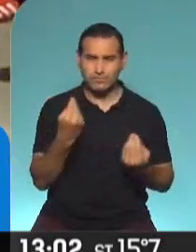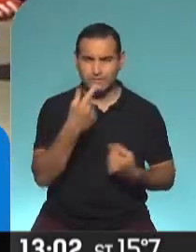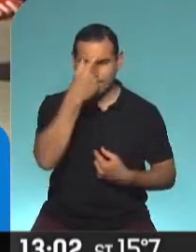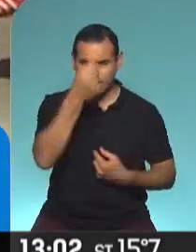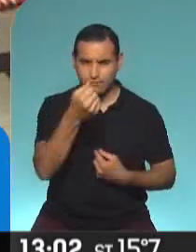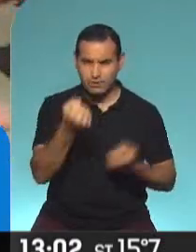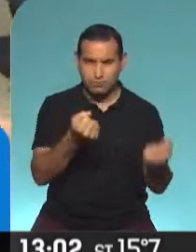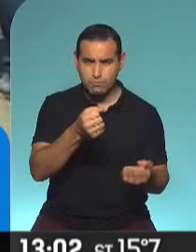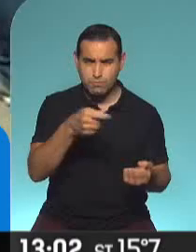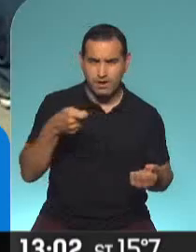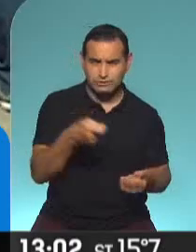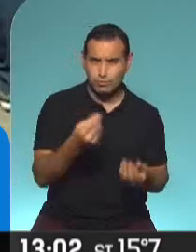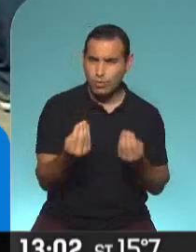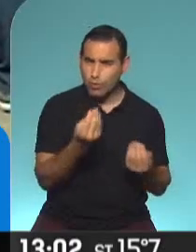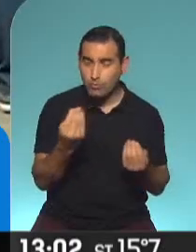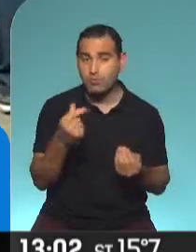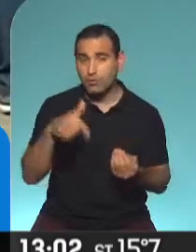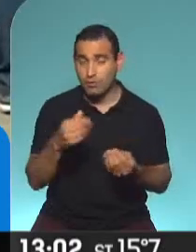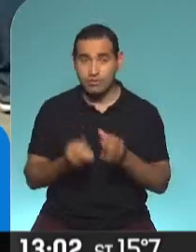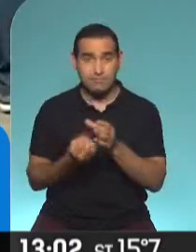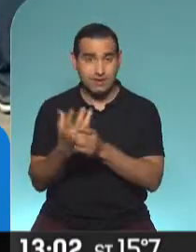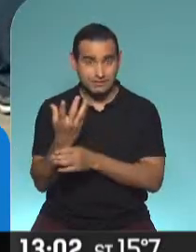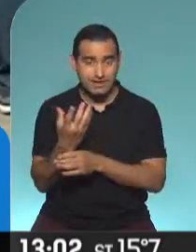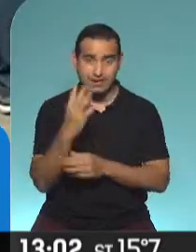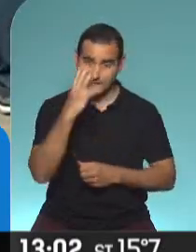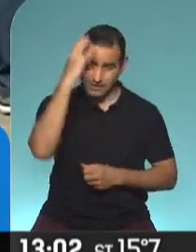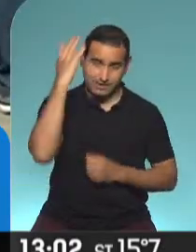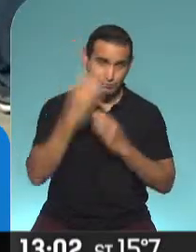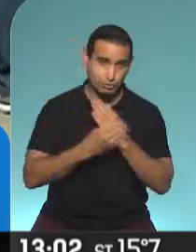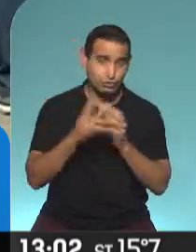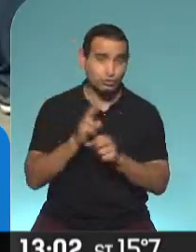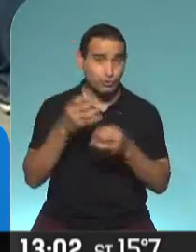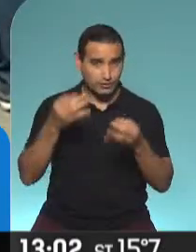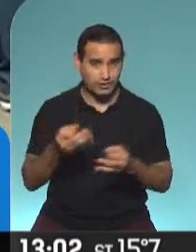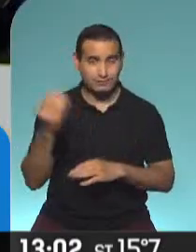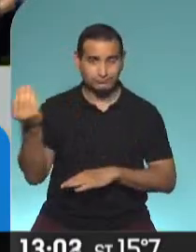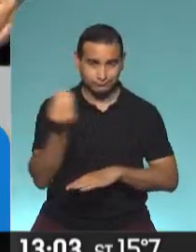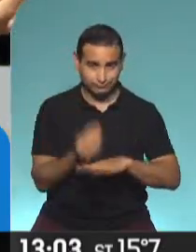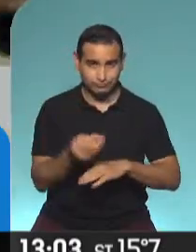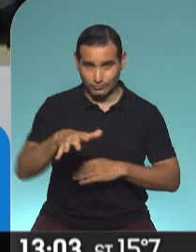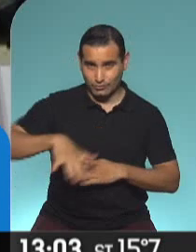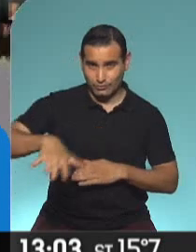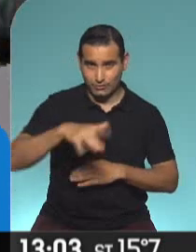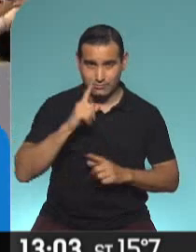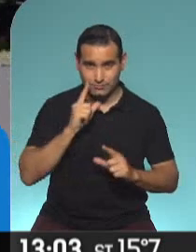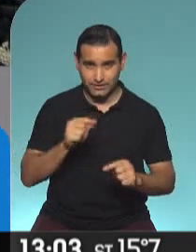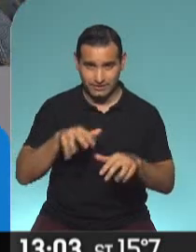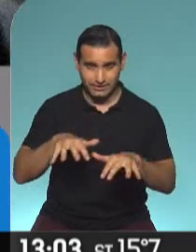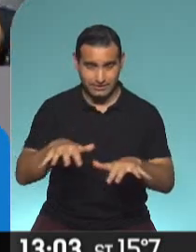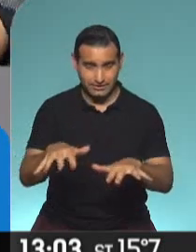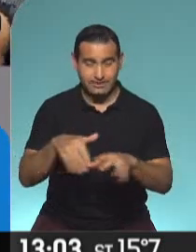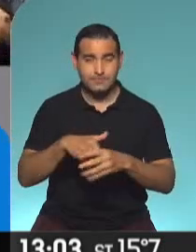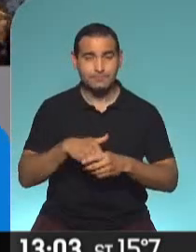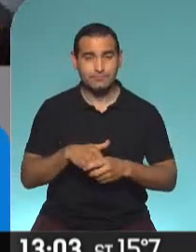bien decías vos, pero a partir de la media mañana, cuando ya Sergio Berni, el ministro de Seguridad, se acercó hasta el lugar del corte,